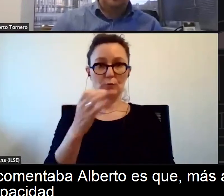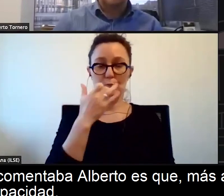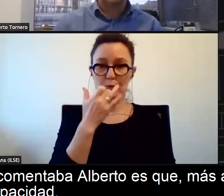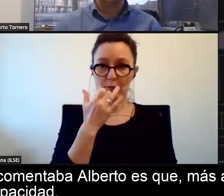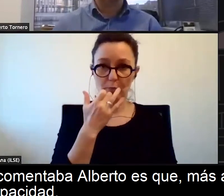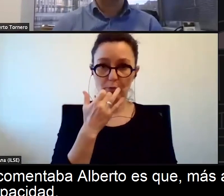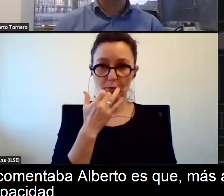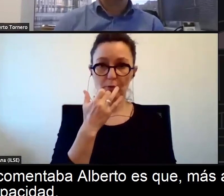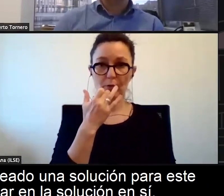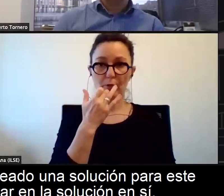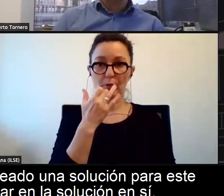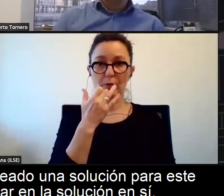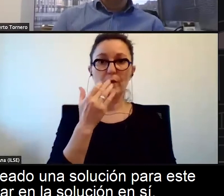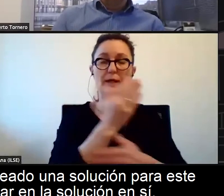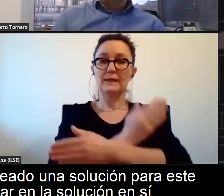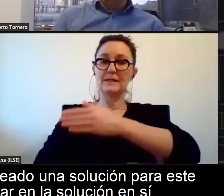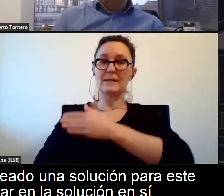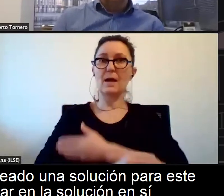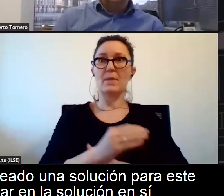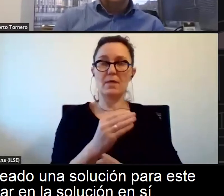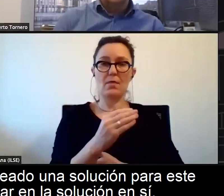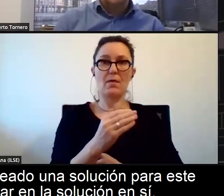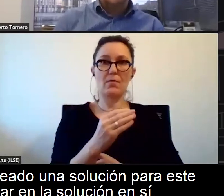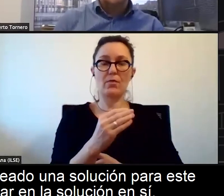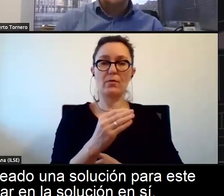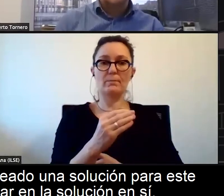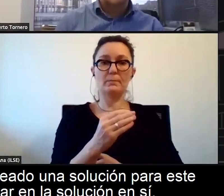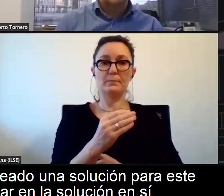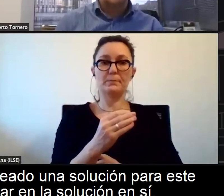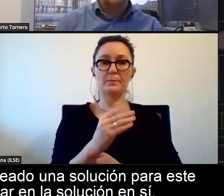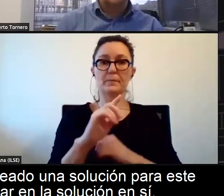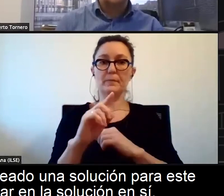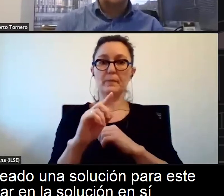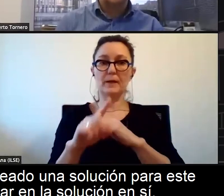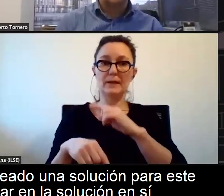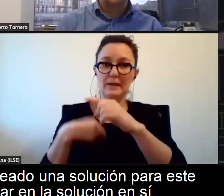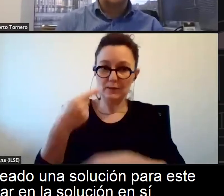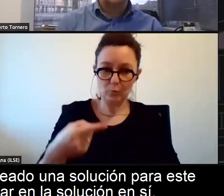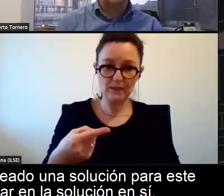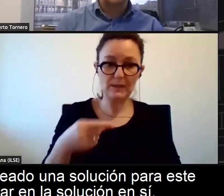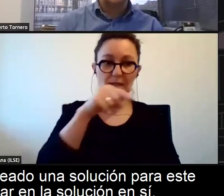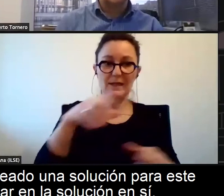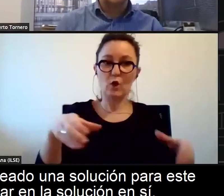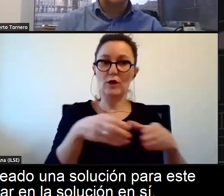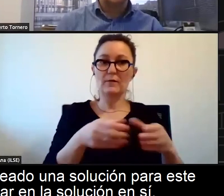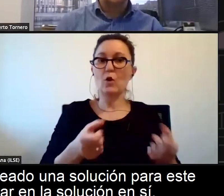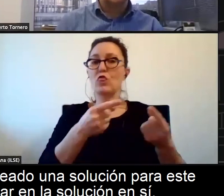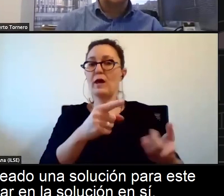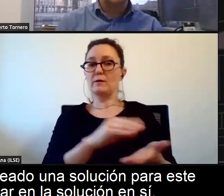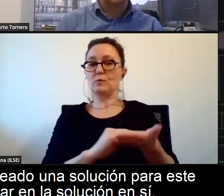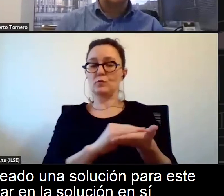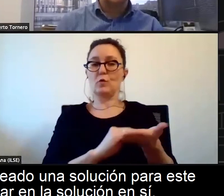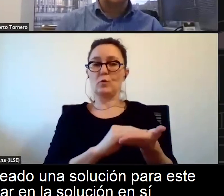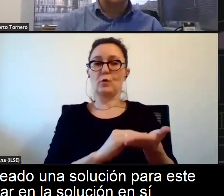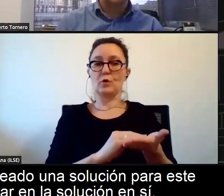allá de la discapacidad, es decir, más allá de yo he creado una solución para este colectivo, hay que pensar en la solución en